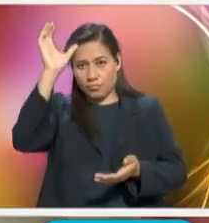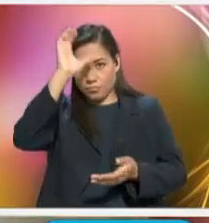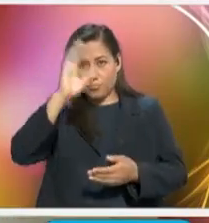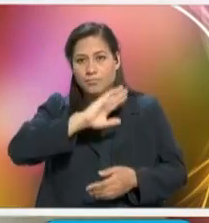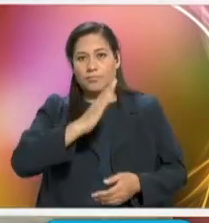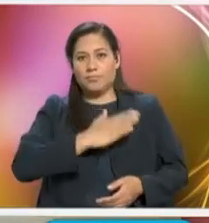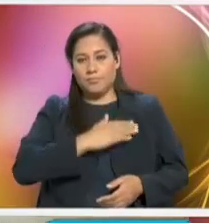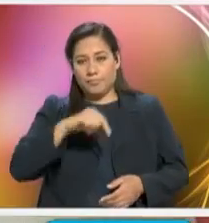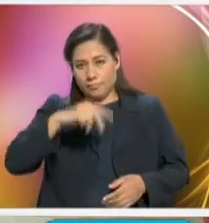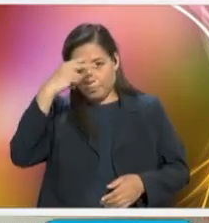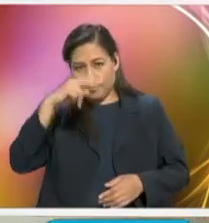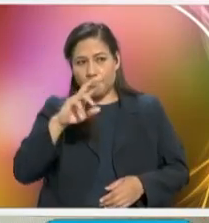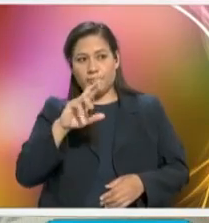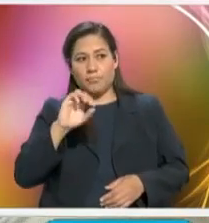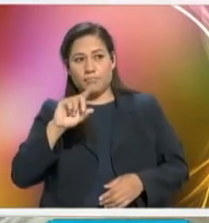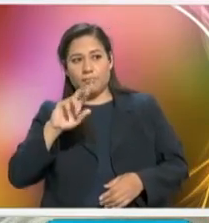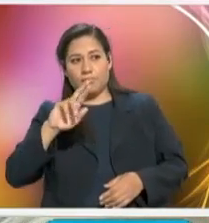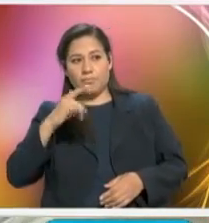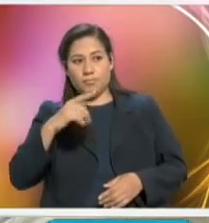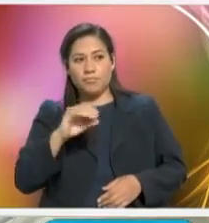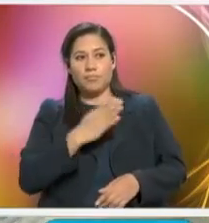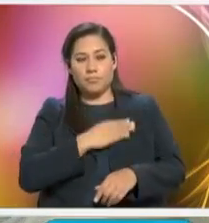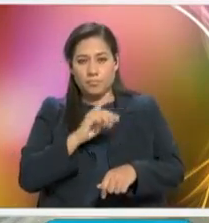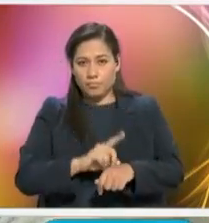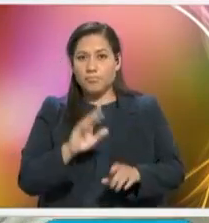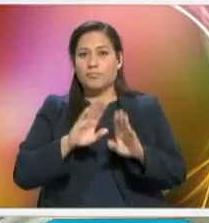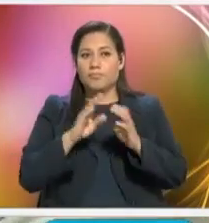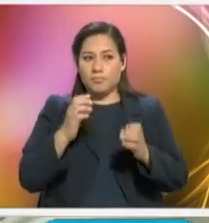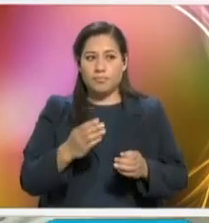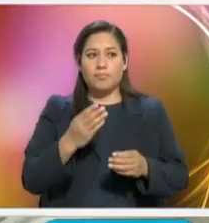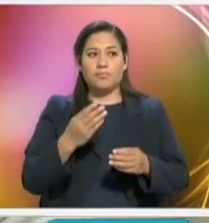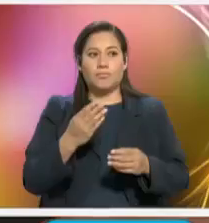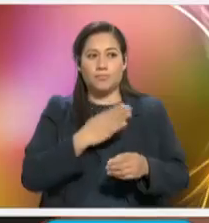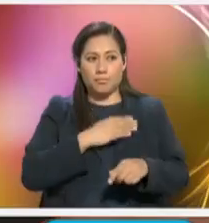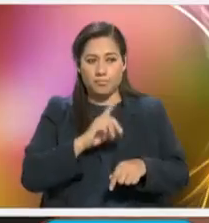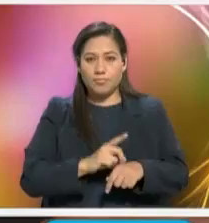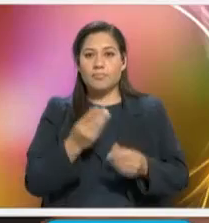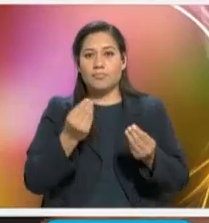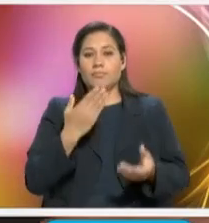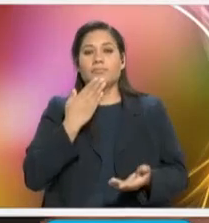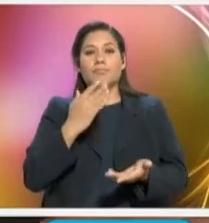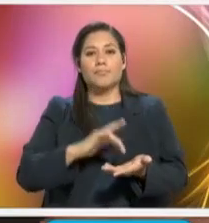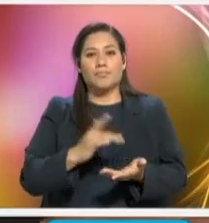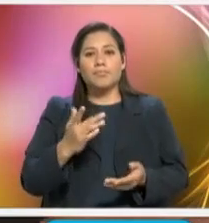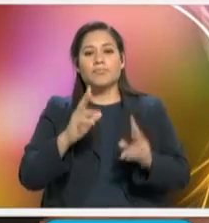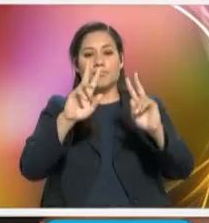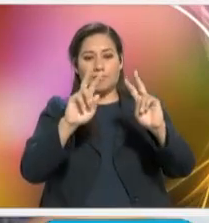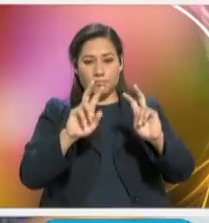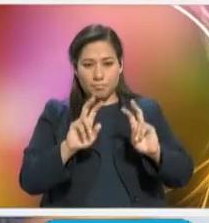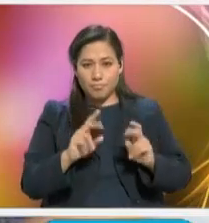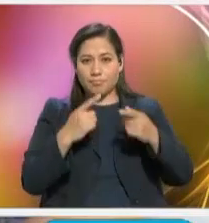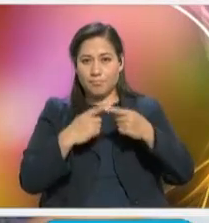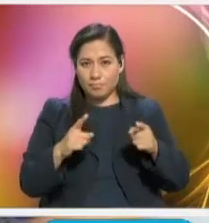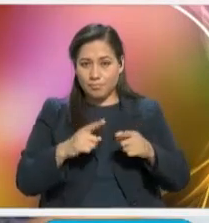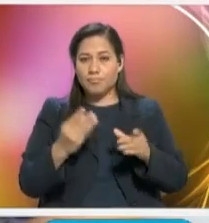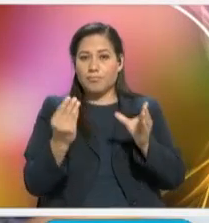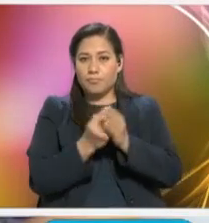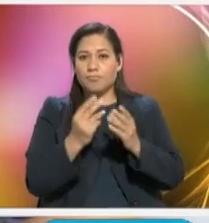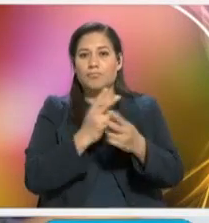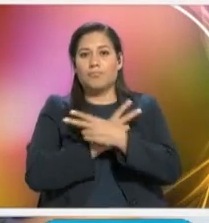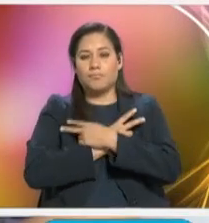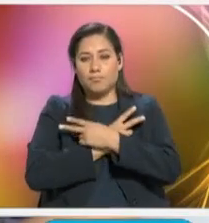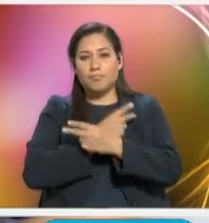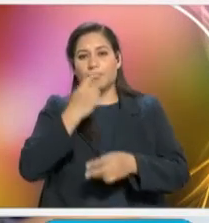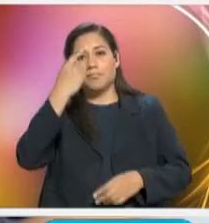de España en México. Rodrigo, muy buenos días, ¿cómo estás? Buenos días, Paula, muy bien, gracias. Hoy nos traes una oferta diversa en cuanto a cursos de verano